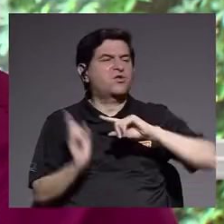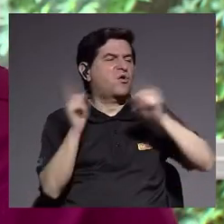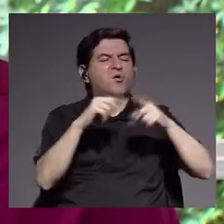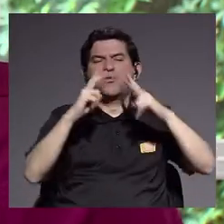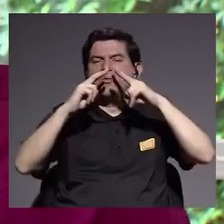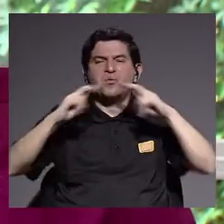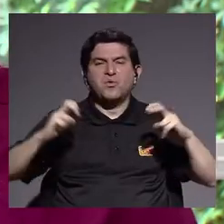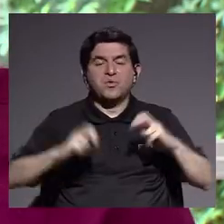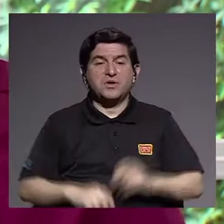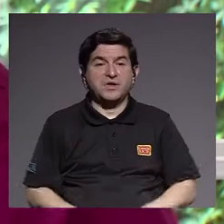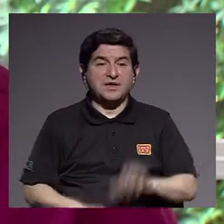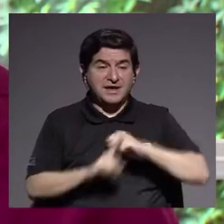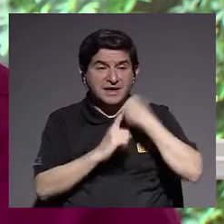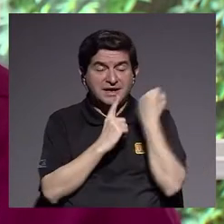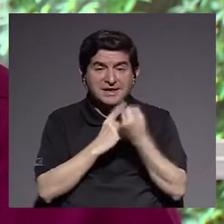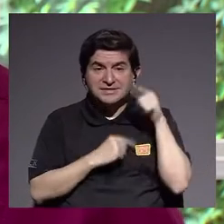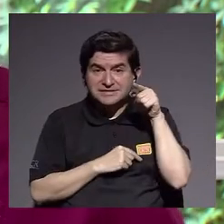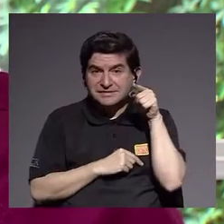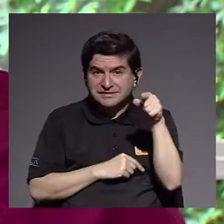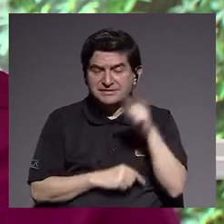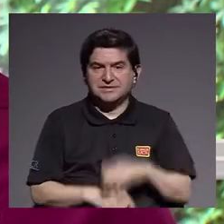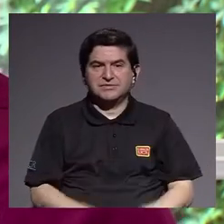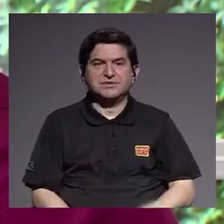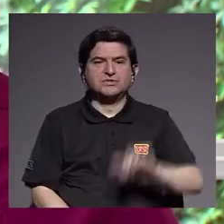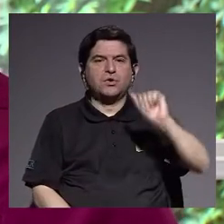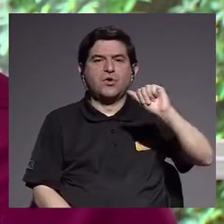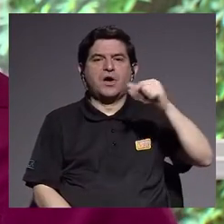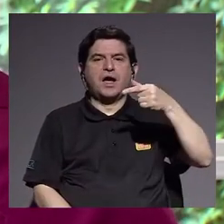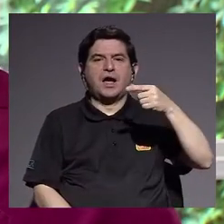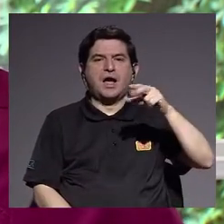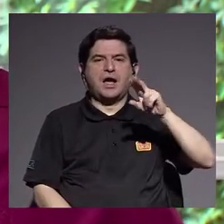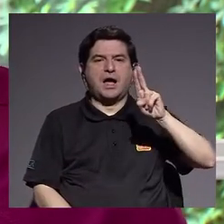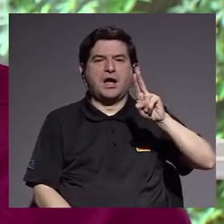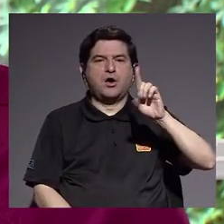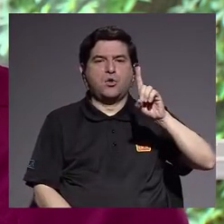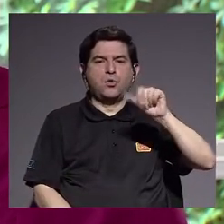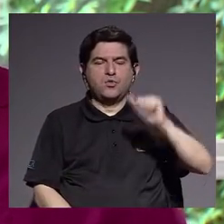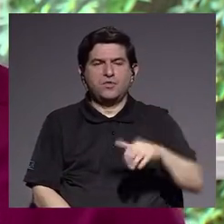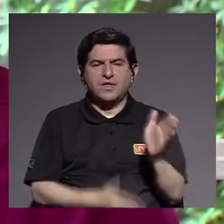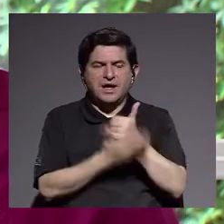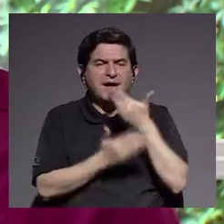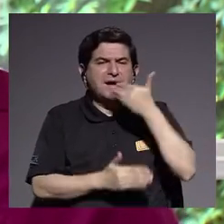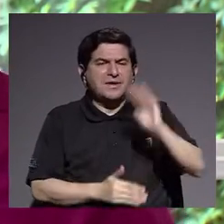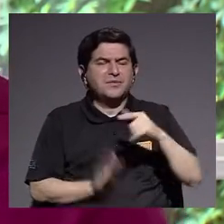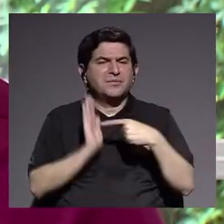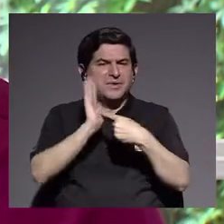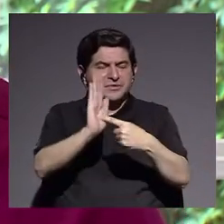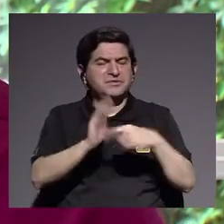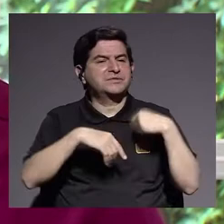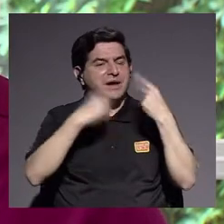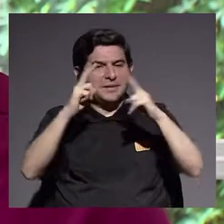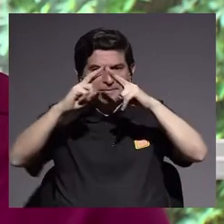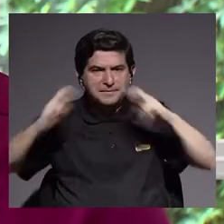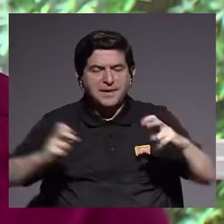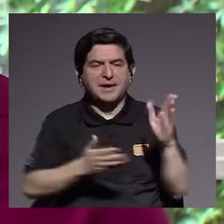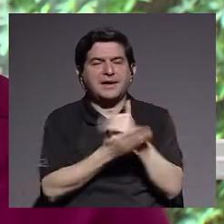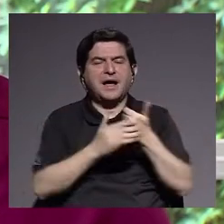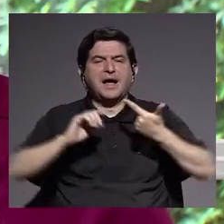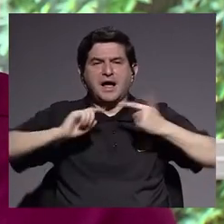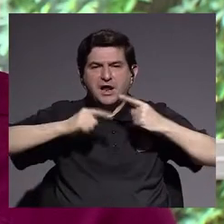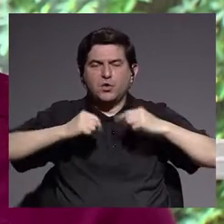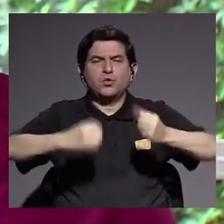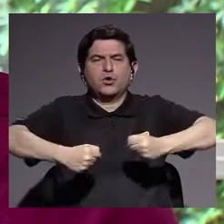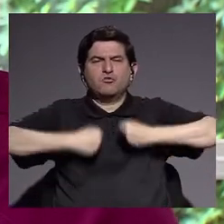entonces esa etapa aguda es por ejemplo cuánto hubo a nivel de catedral algo está mal ya el cuerpo nos estabilizando barnices